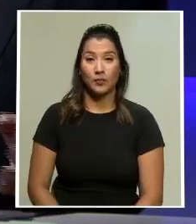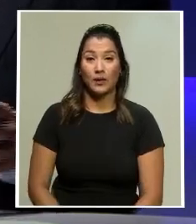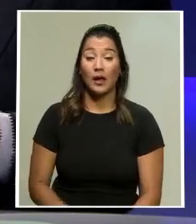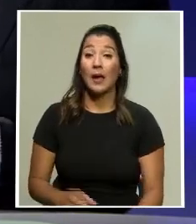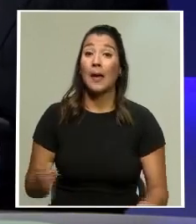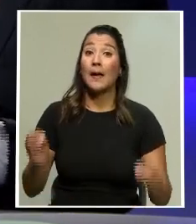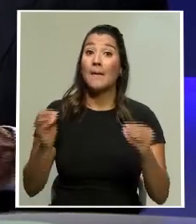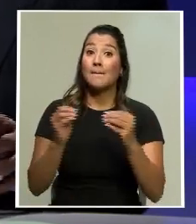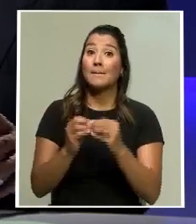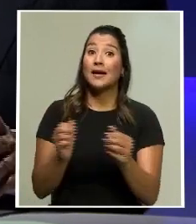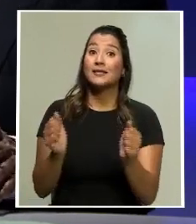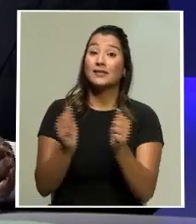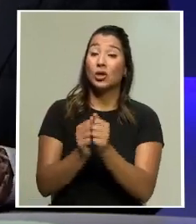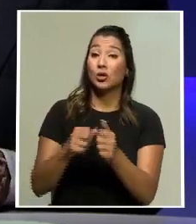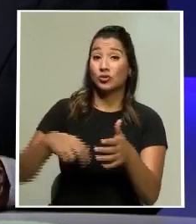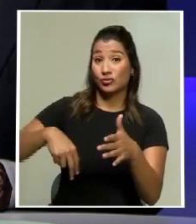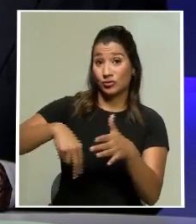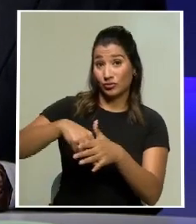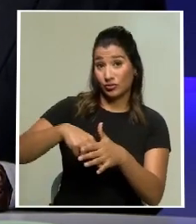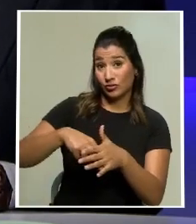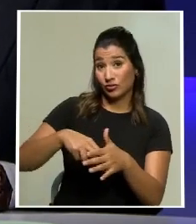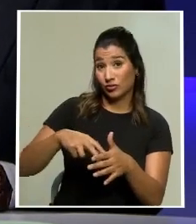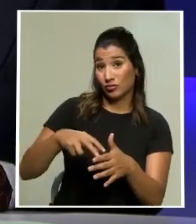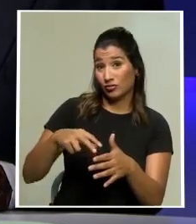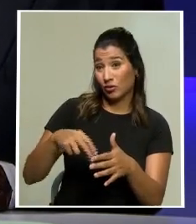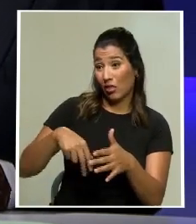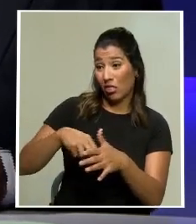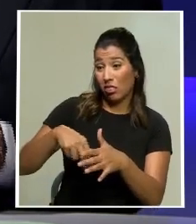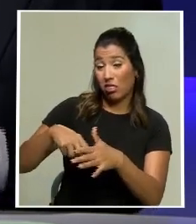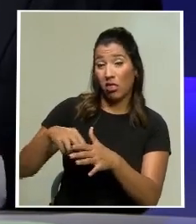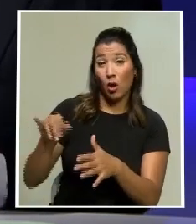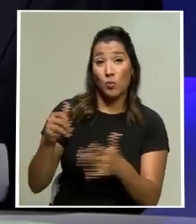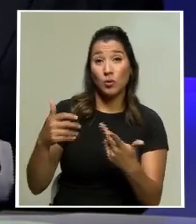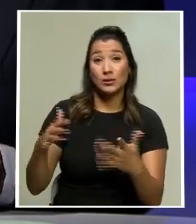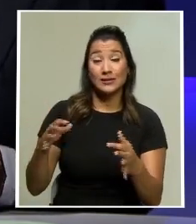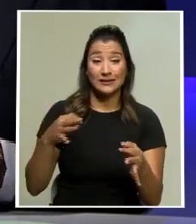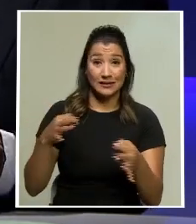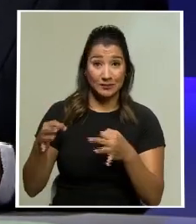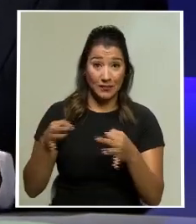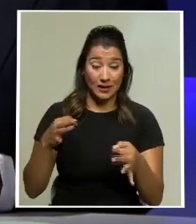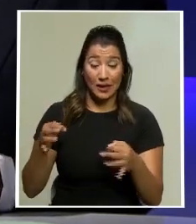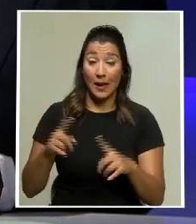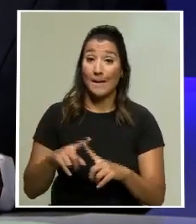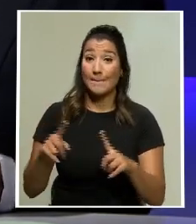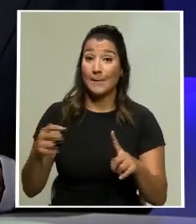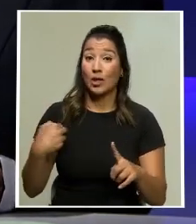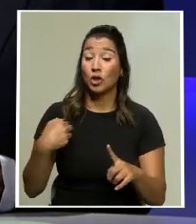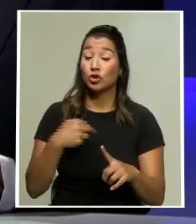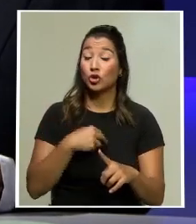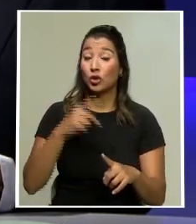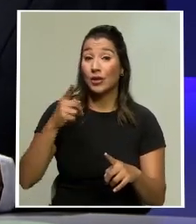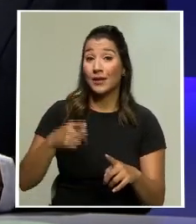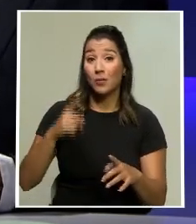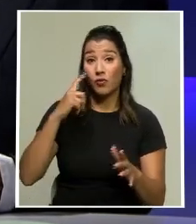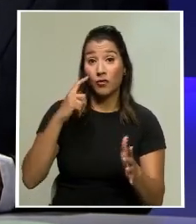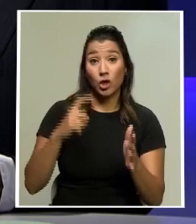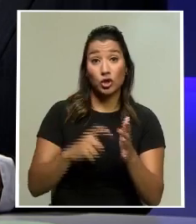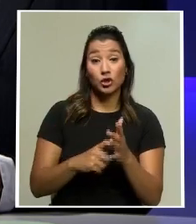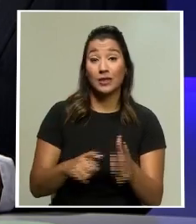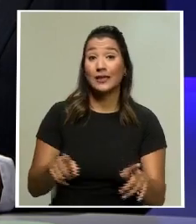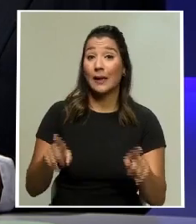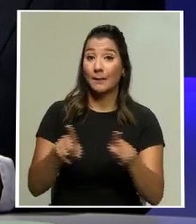con impedimentos como los que ya señalé. Pero hay que reconocer también que